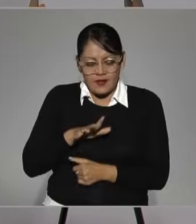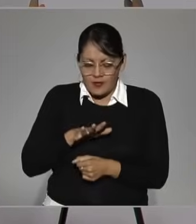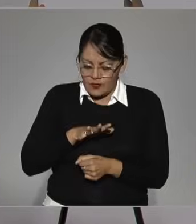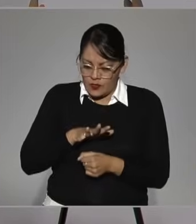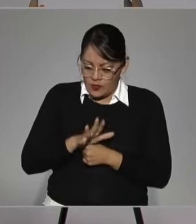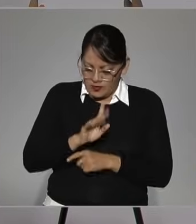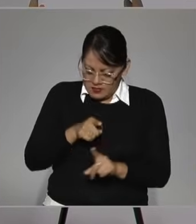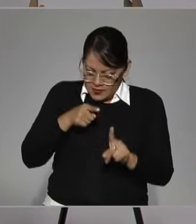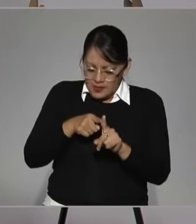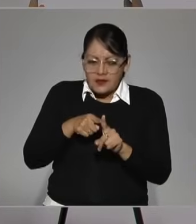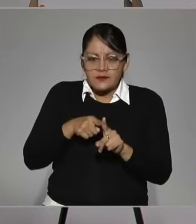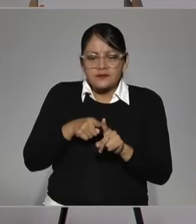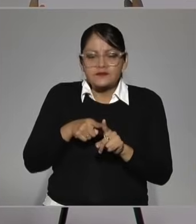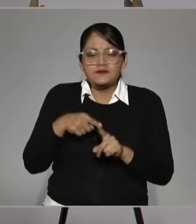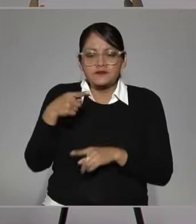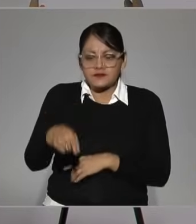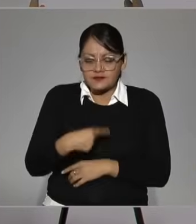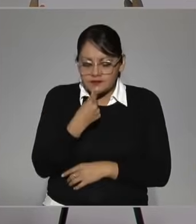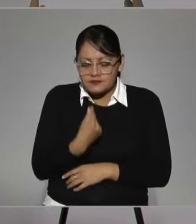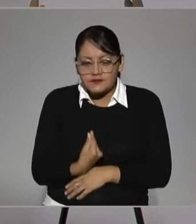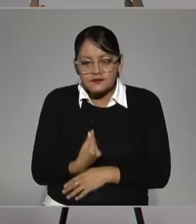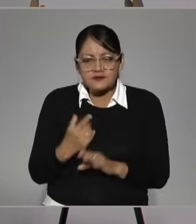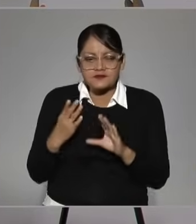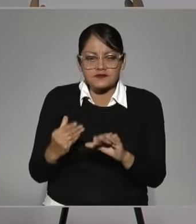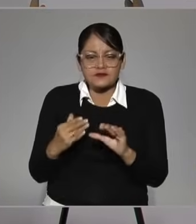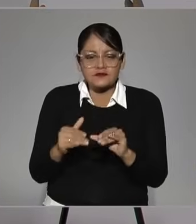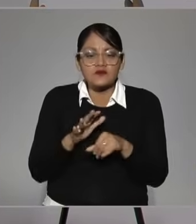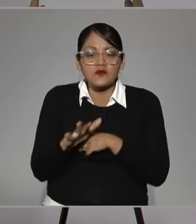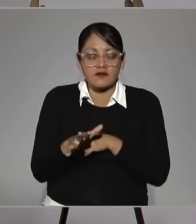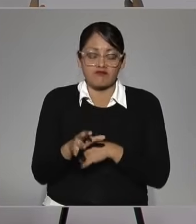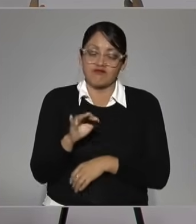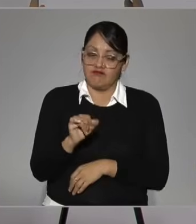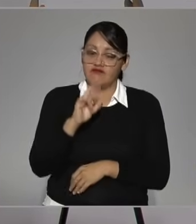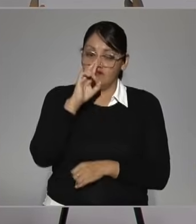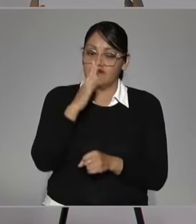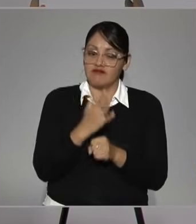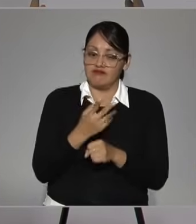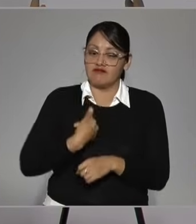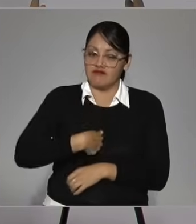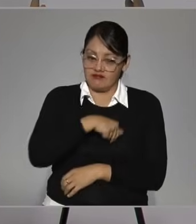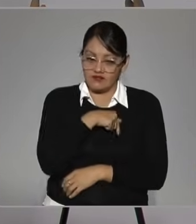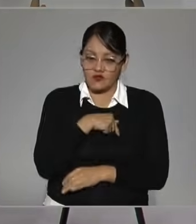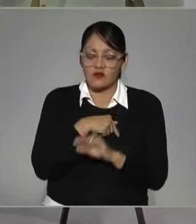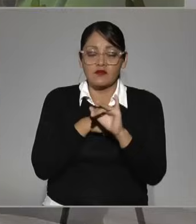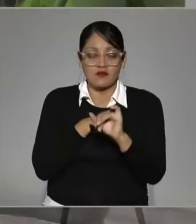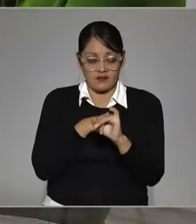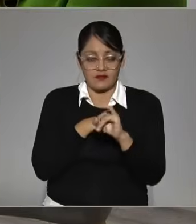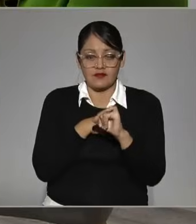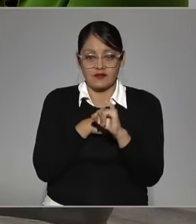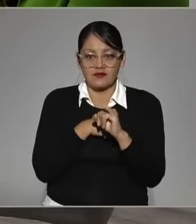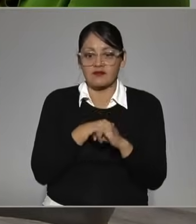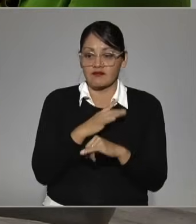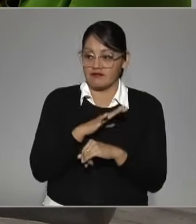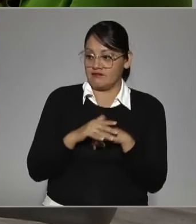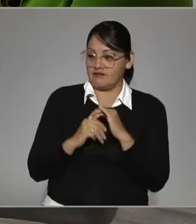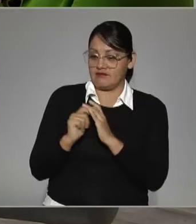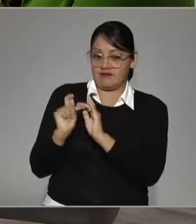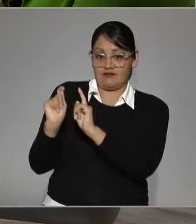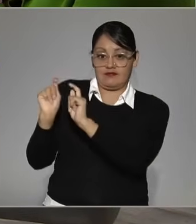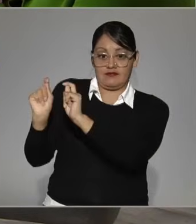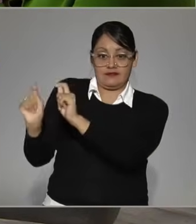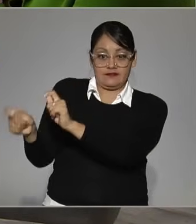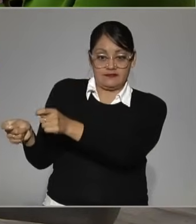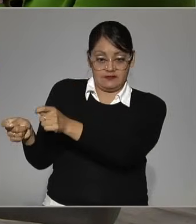bienestar de este chavito o de esta chavita y sí es responsabilidad de nosotros. O sea, el altamente elegante es el